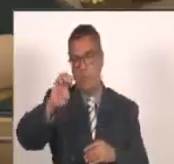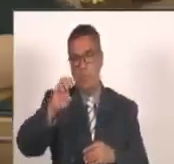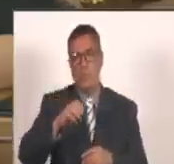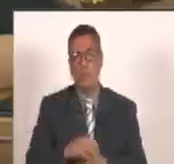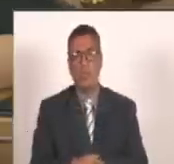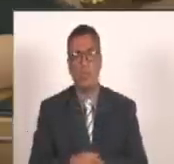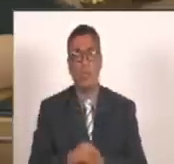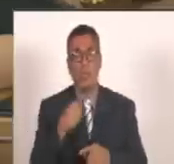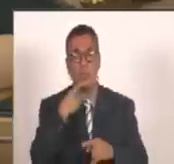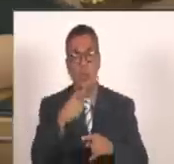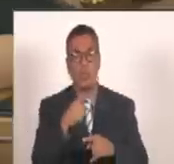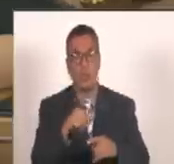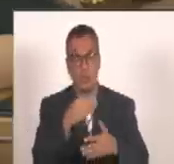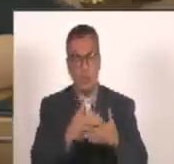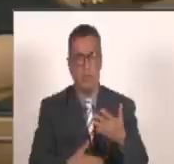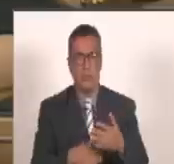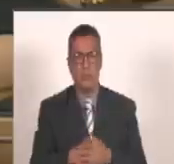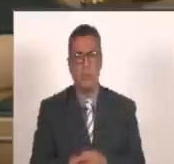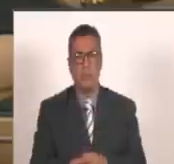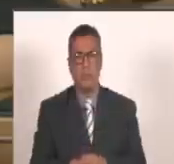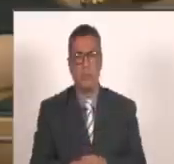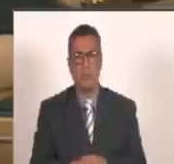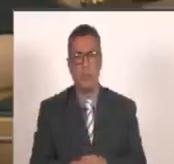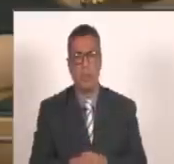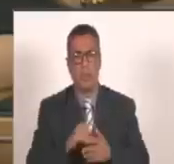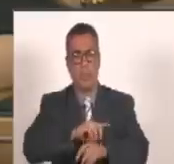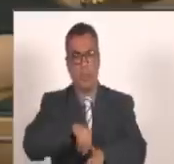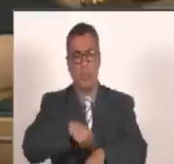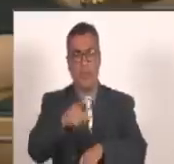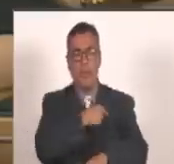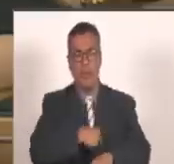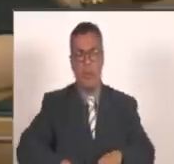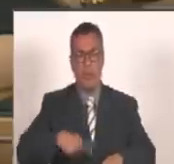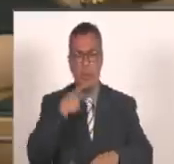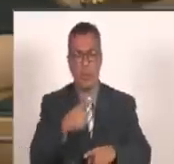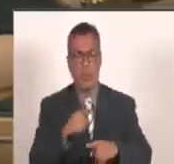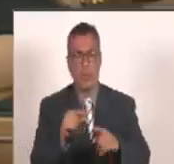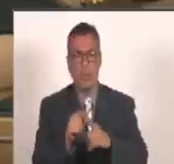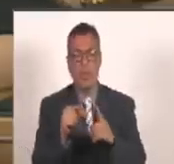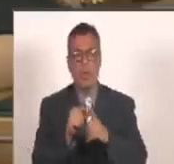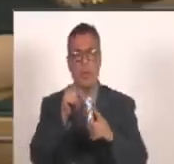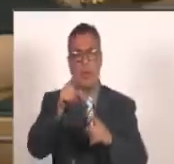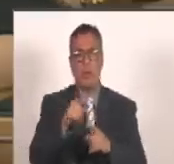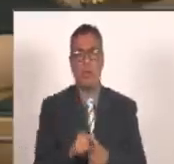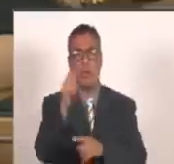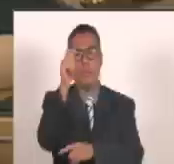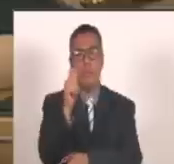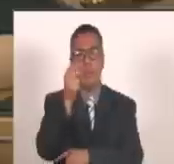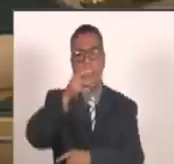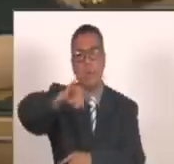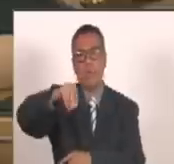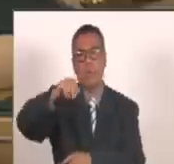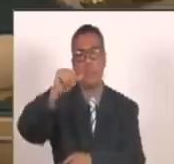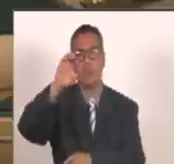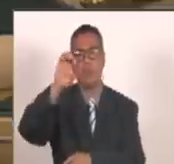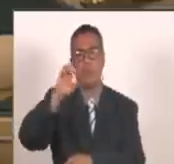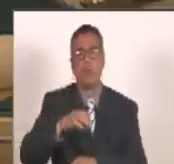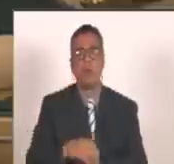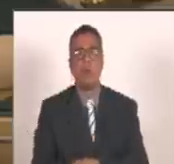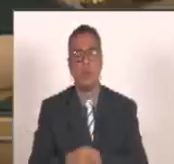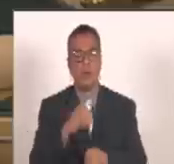Electoral, indicados en lista anexa. Acto seguido, el presidente otorgó el derecho de palabra al diputado José Gregorio